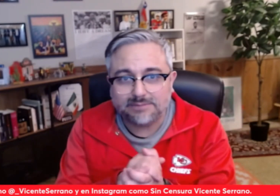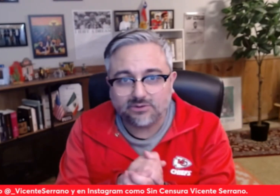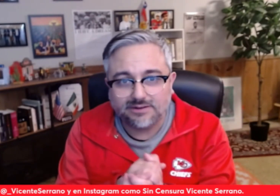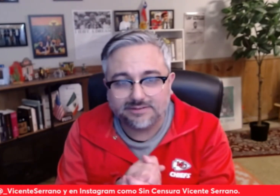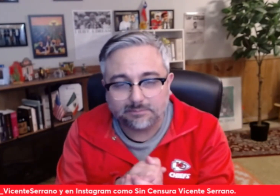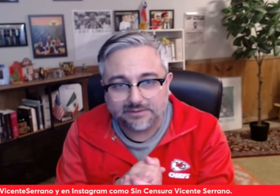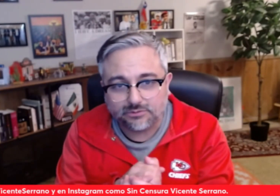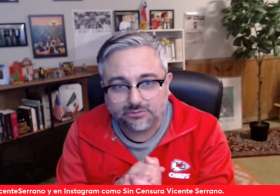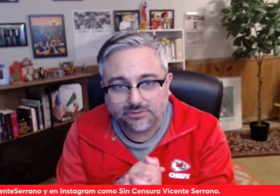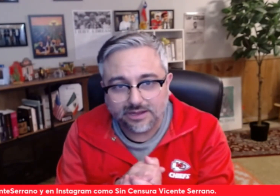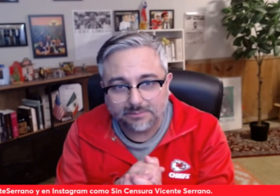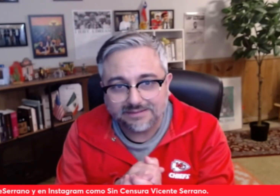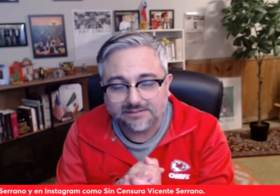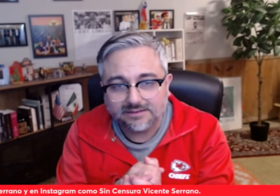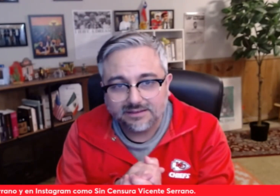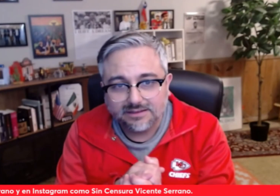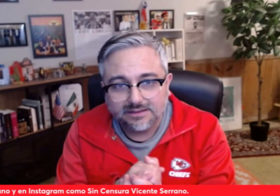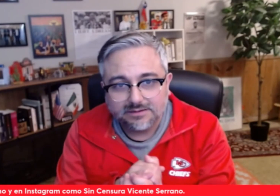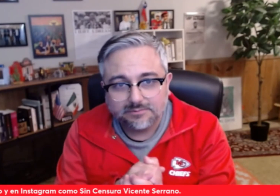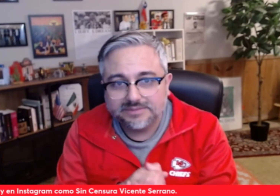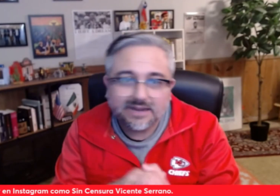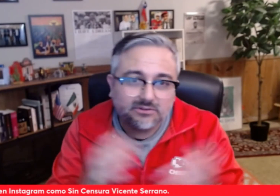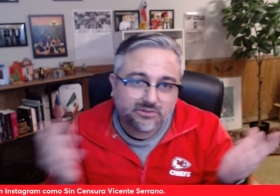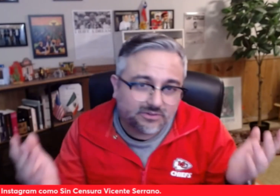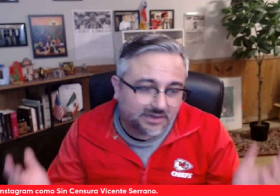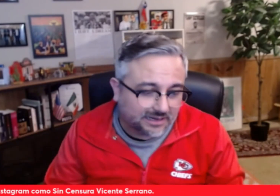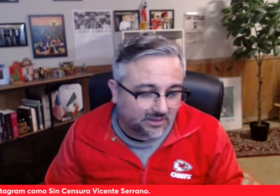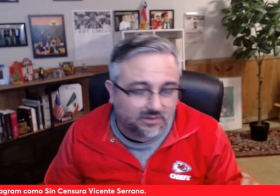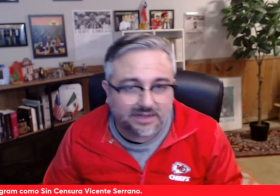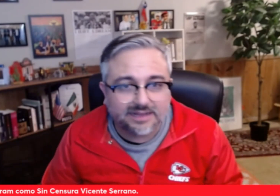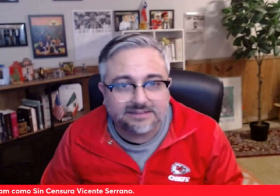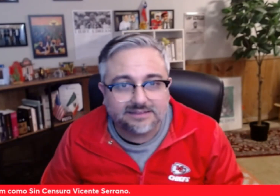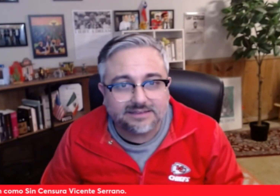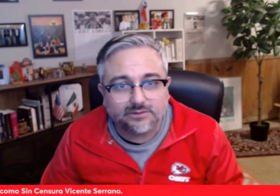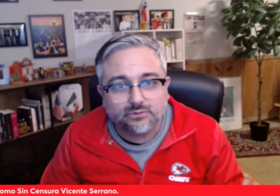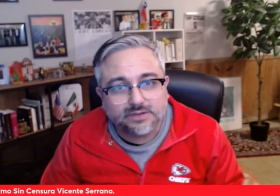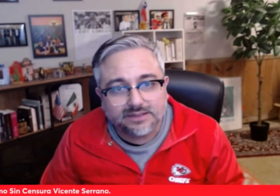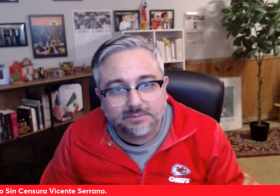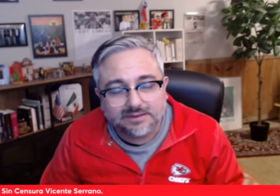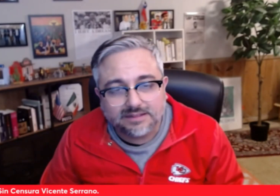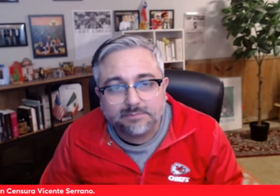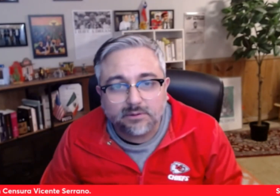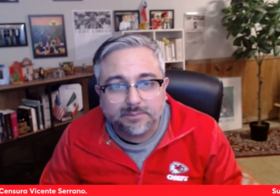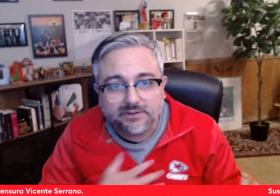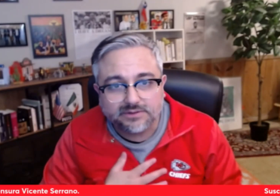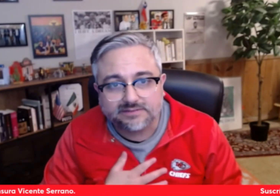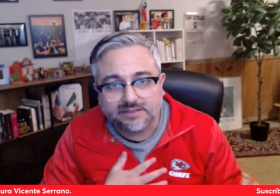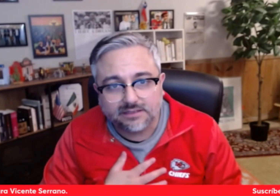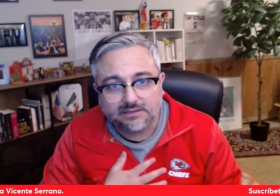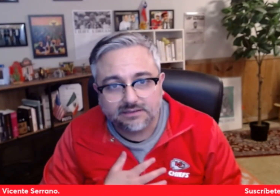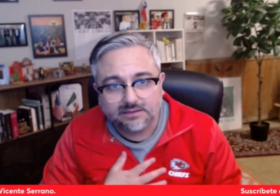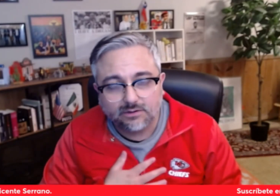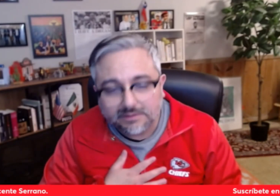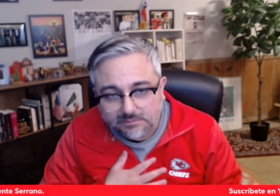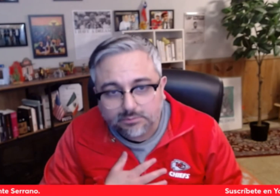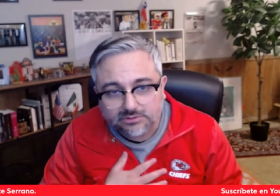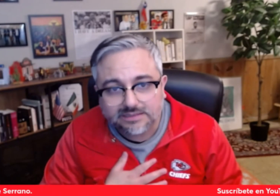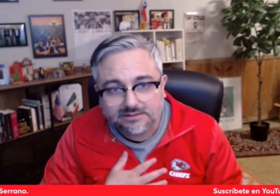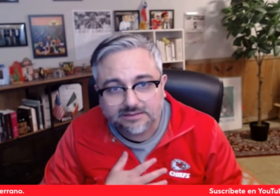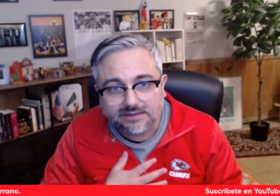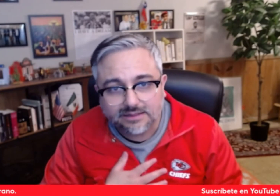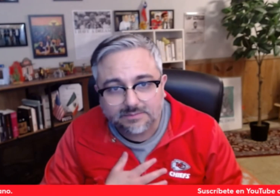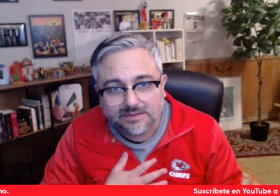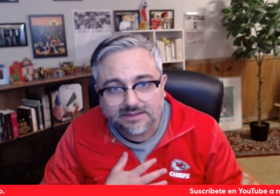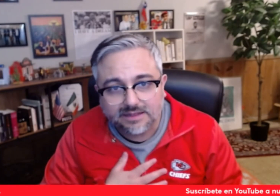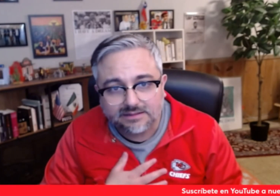les paguen millones de pesos al mes, pues ya no son del agrado de la gente ni de su credibilidad. Para un periodista, lo más